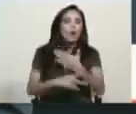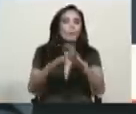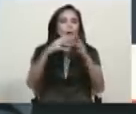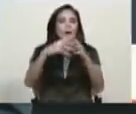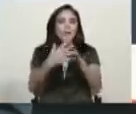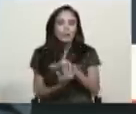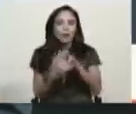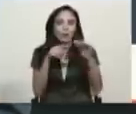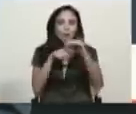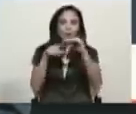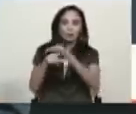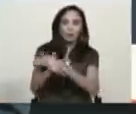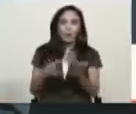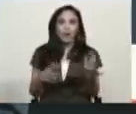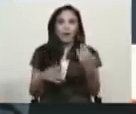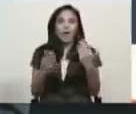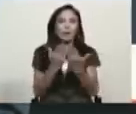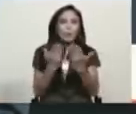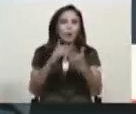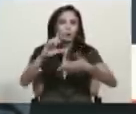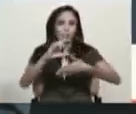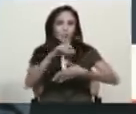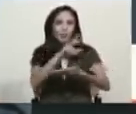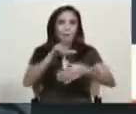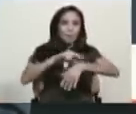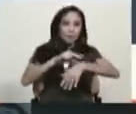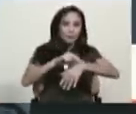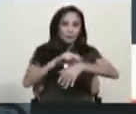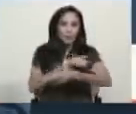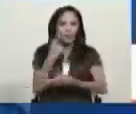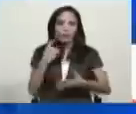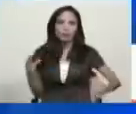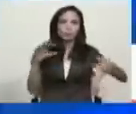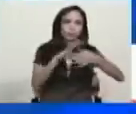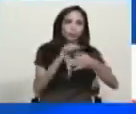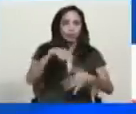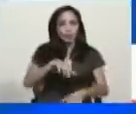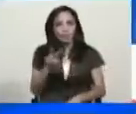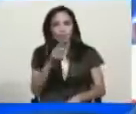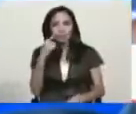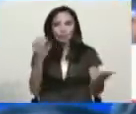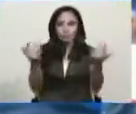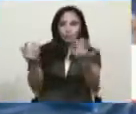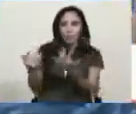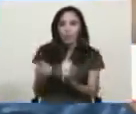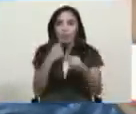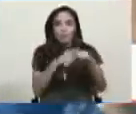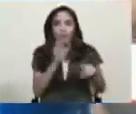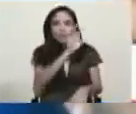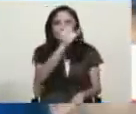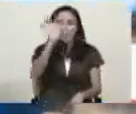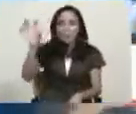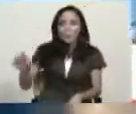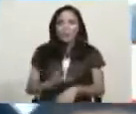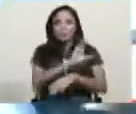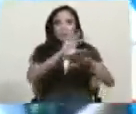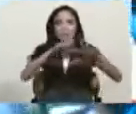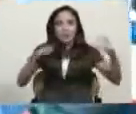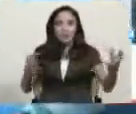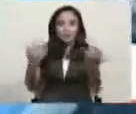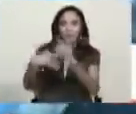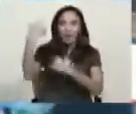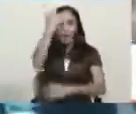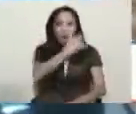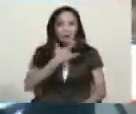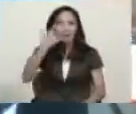ELAN, de la Escuela Latinoamericana de Medicina Salvador Allende, para traer estudiantes de América Latina, del Caribe, de África,